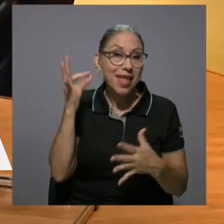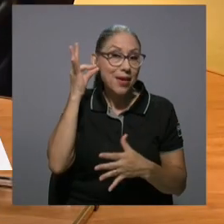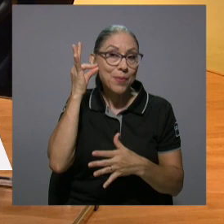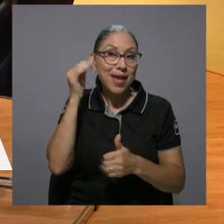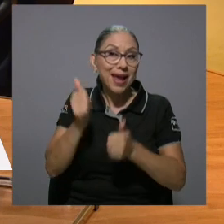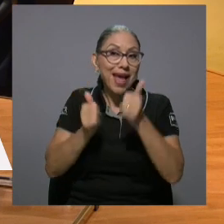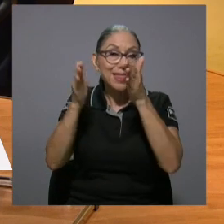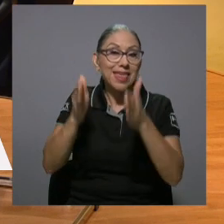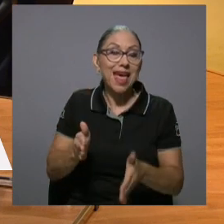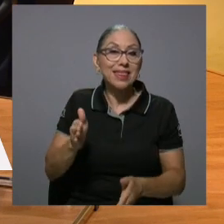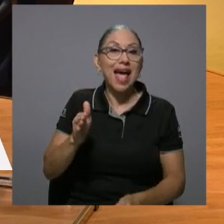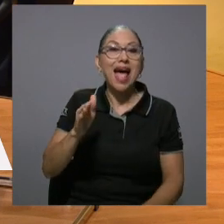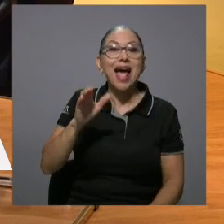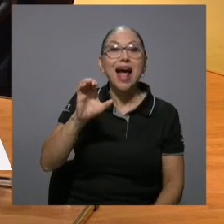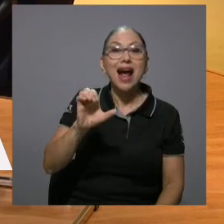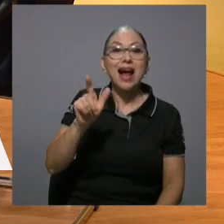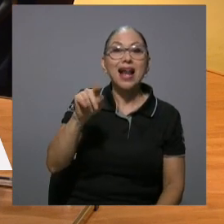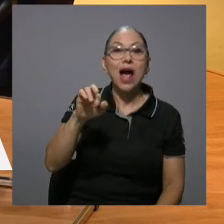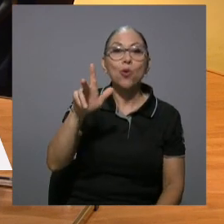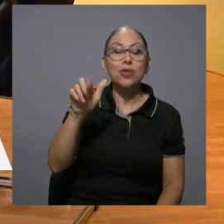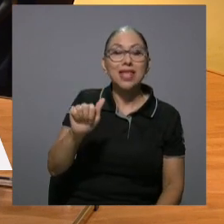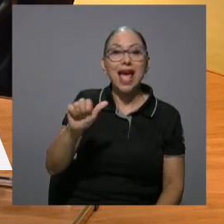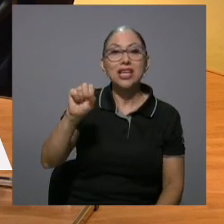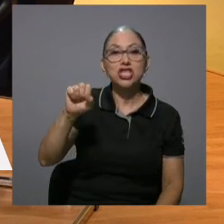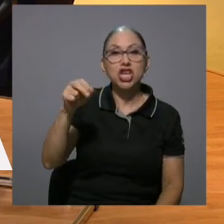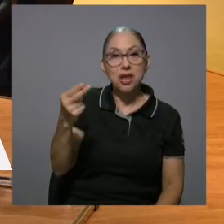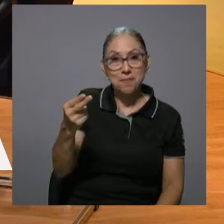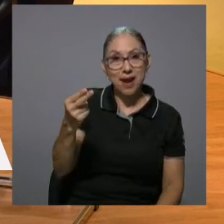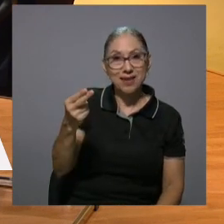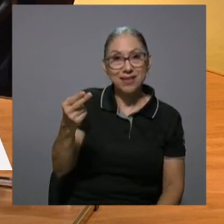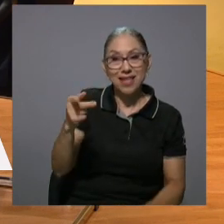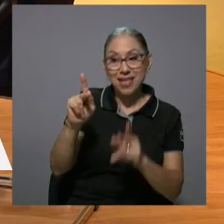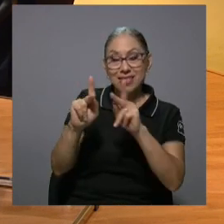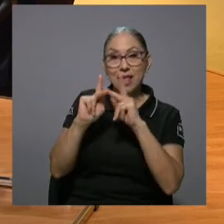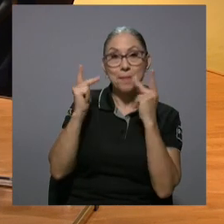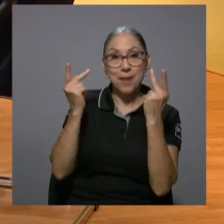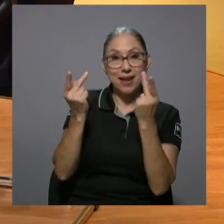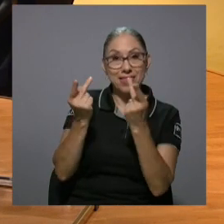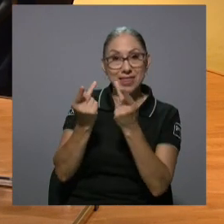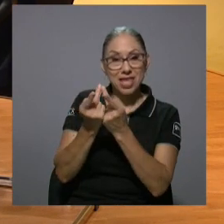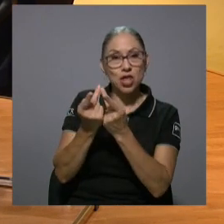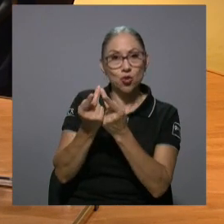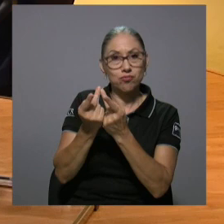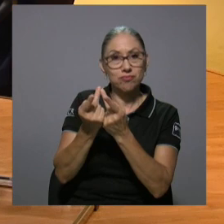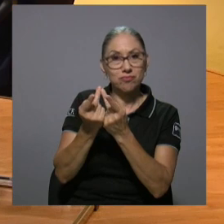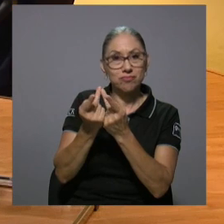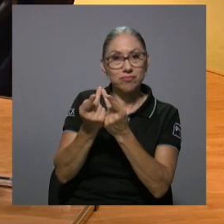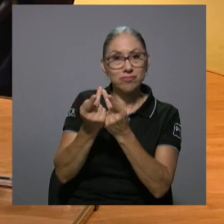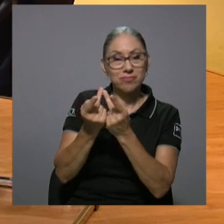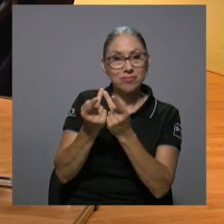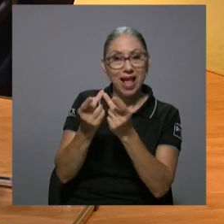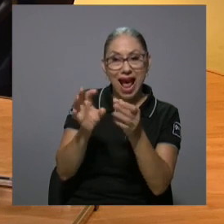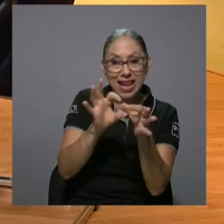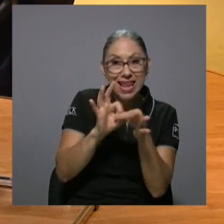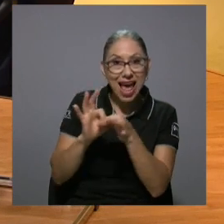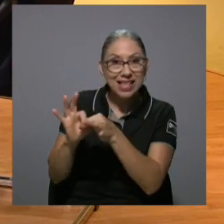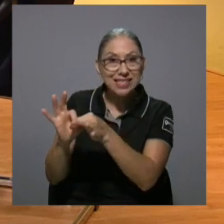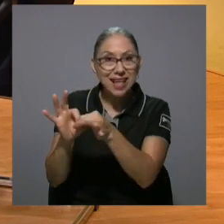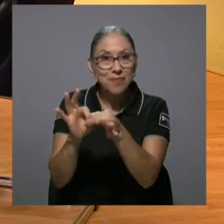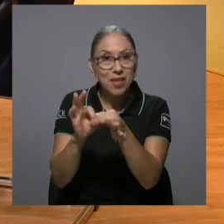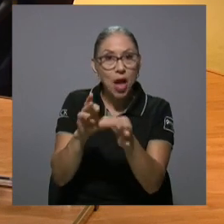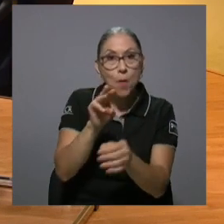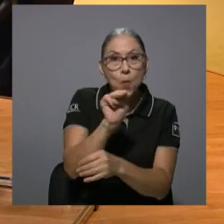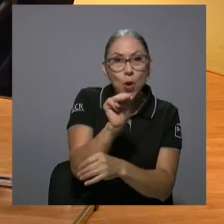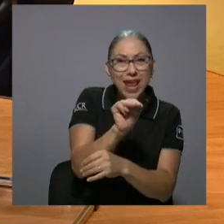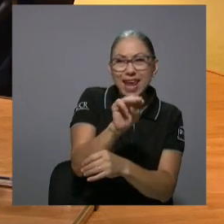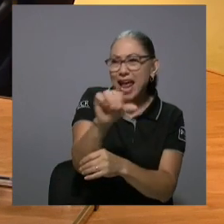Claudia Sheinbaum, la del partido de la alianza de Morena y otros partidos que actualmente,